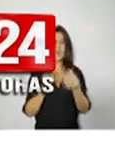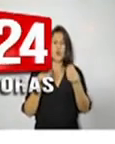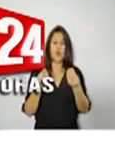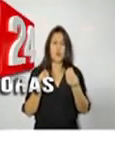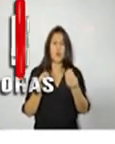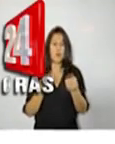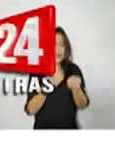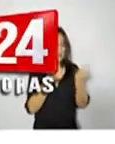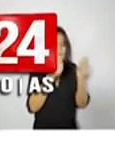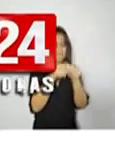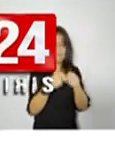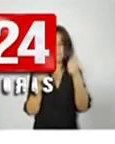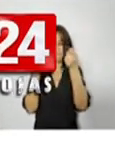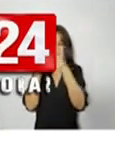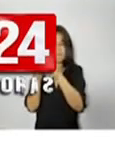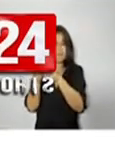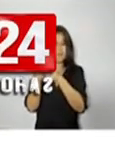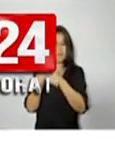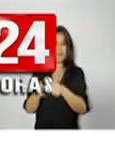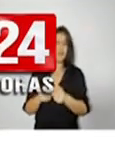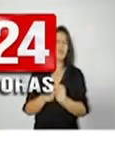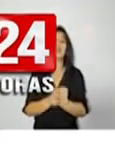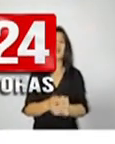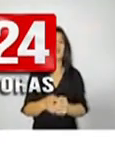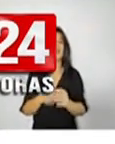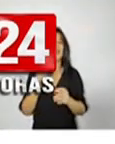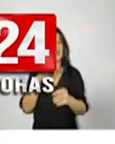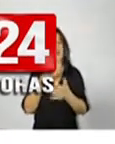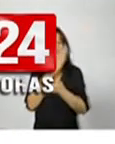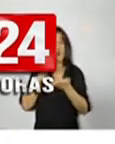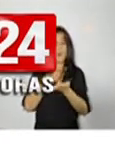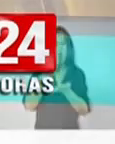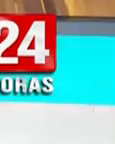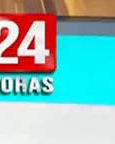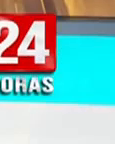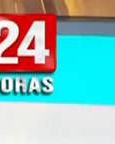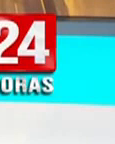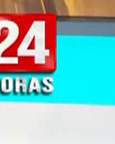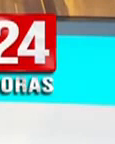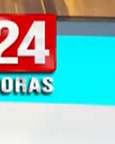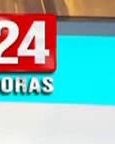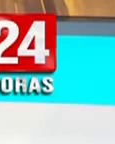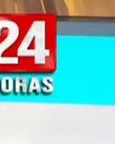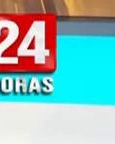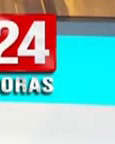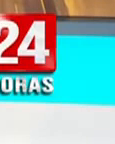personas a un solo clic de distancia. Y Rafael López Aliaga, candidato